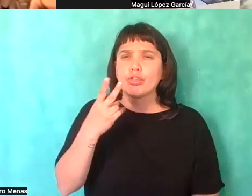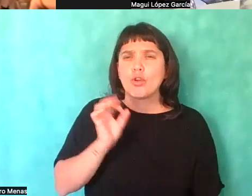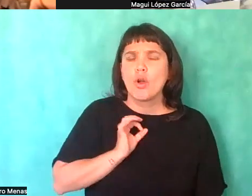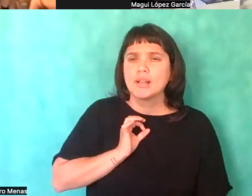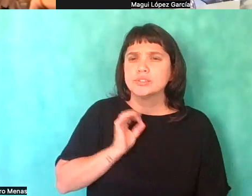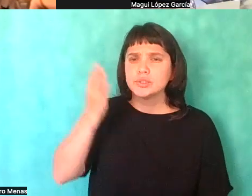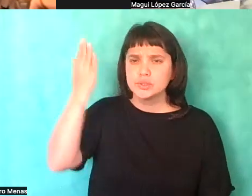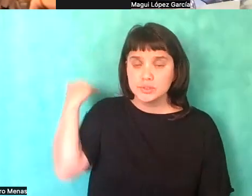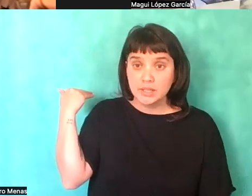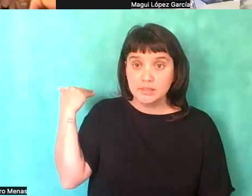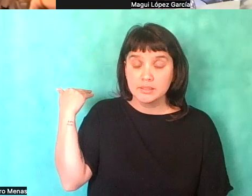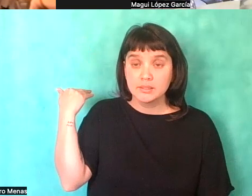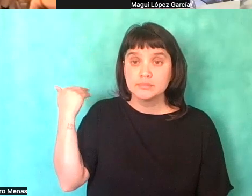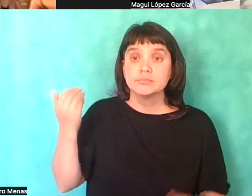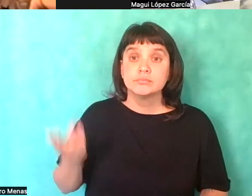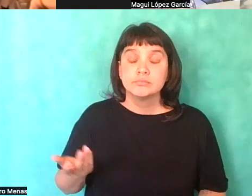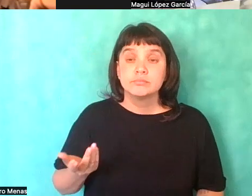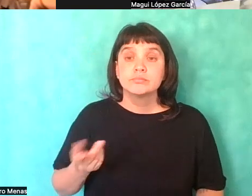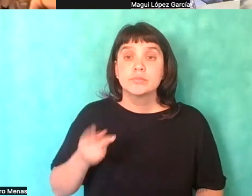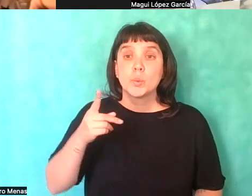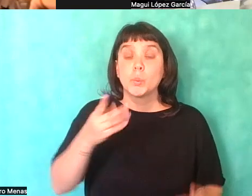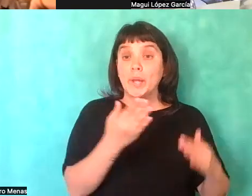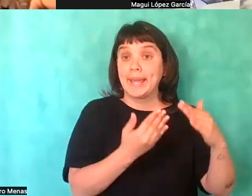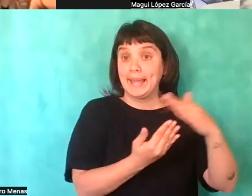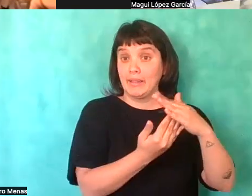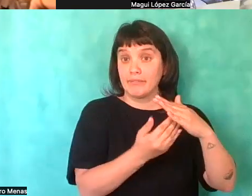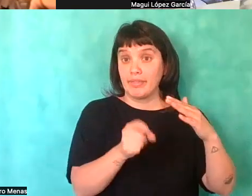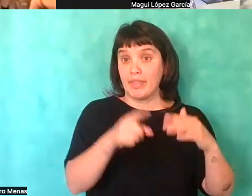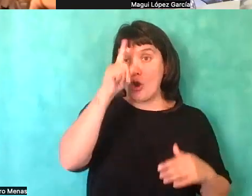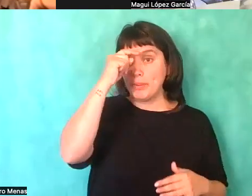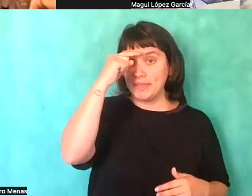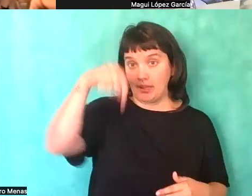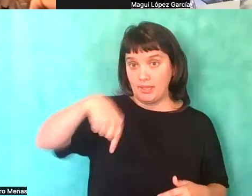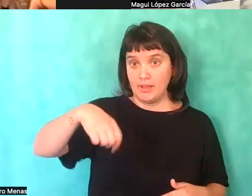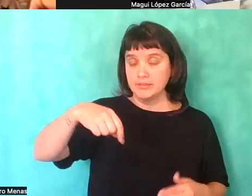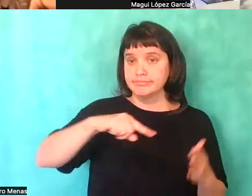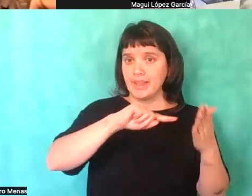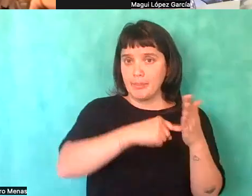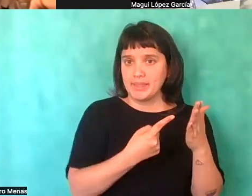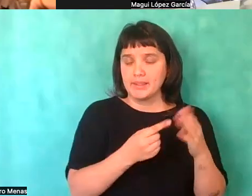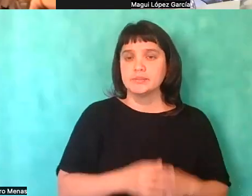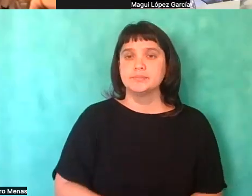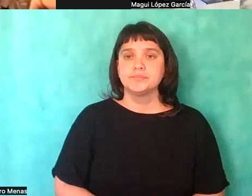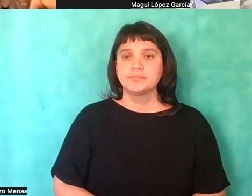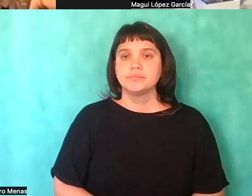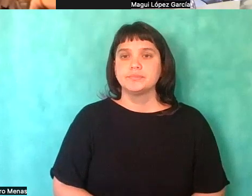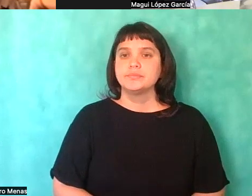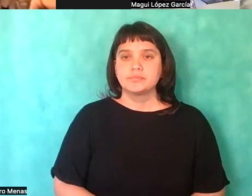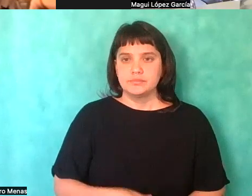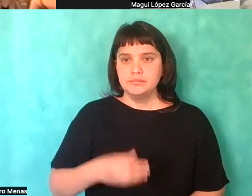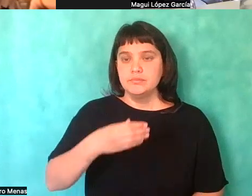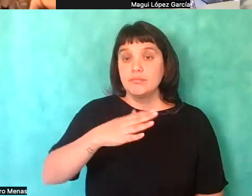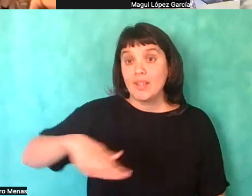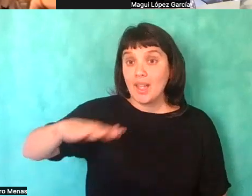atrás, bueno, un jefe de un hospital de acá de Capital Federal, digamos, de un área, digamos, de